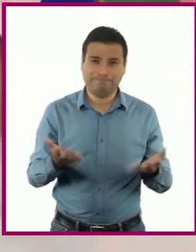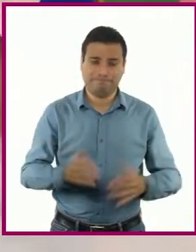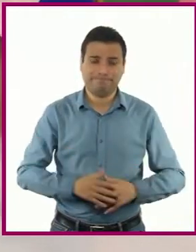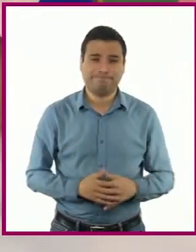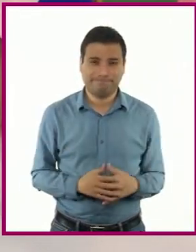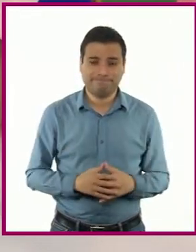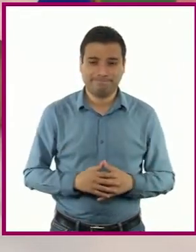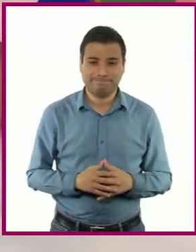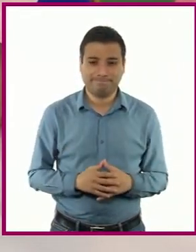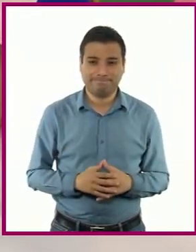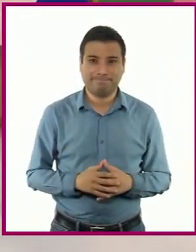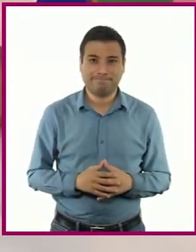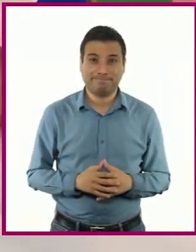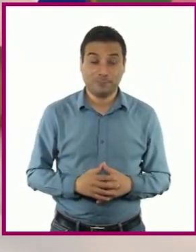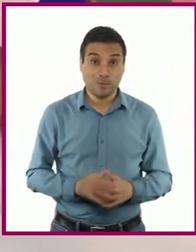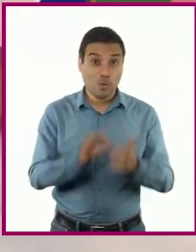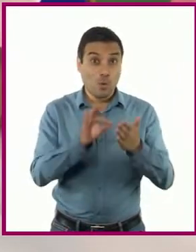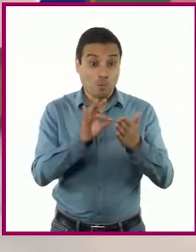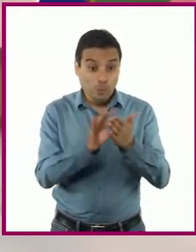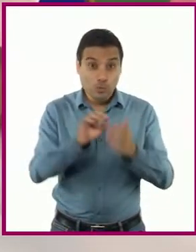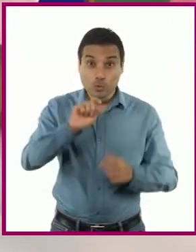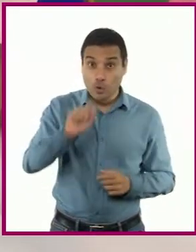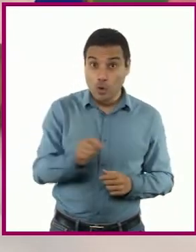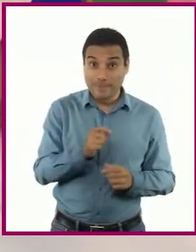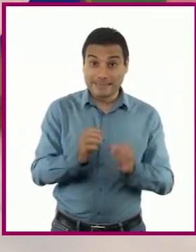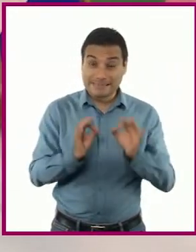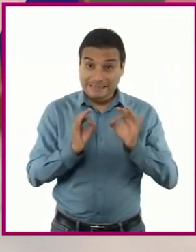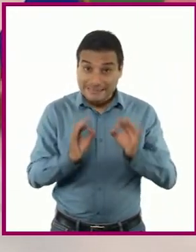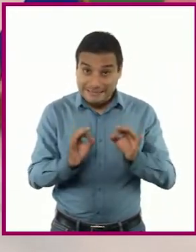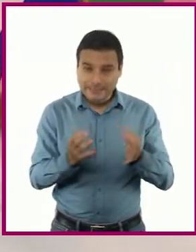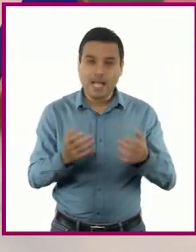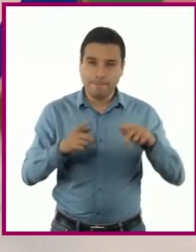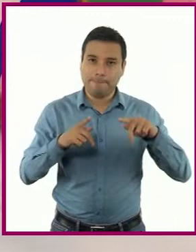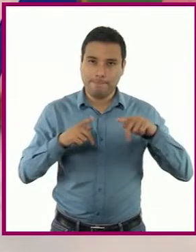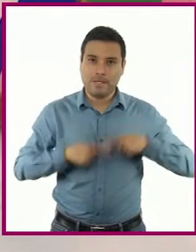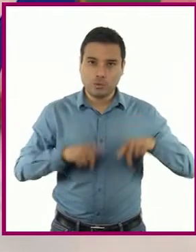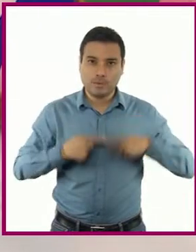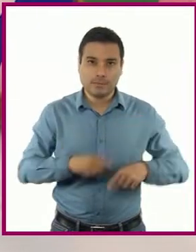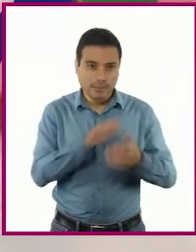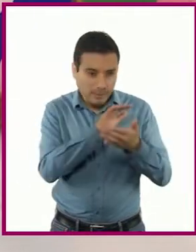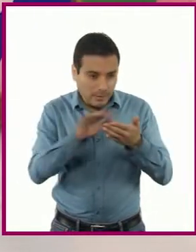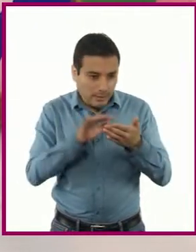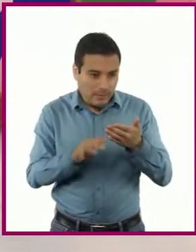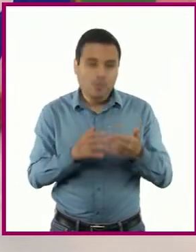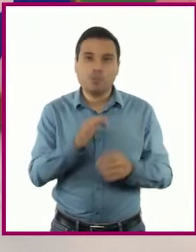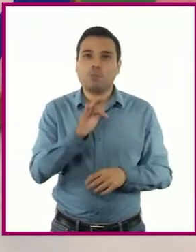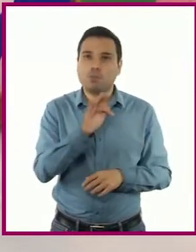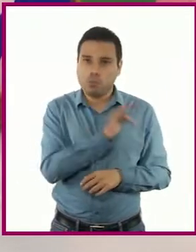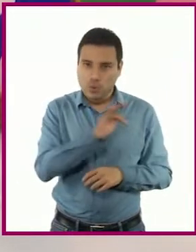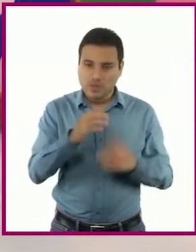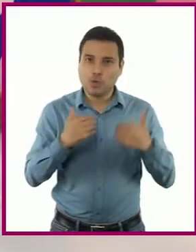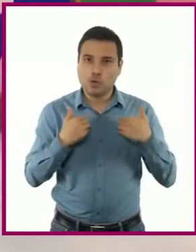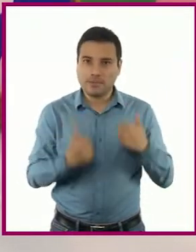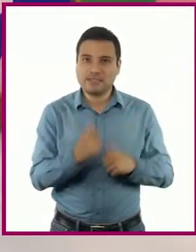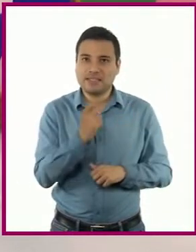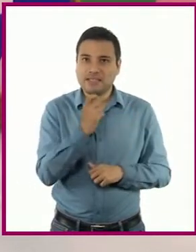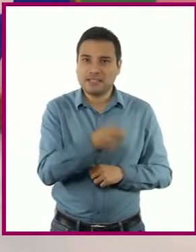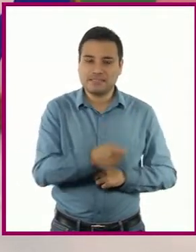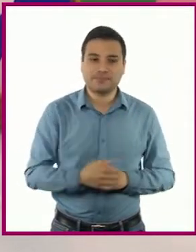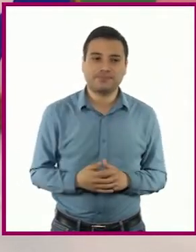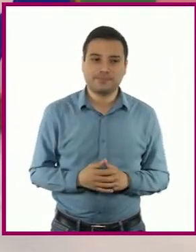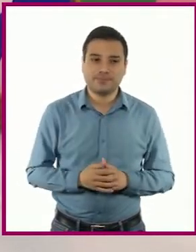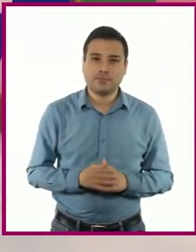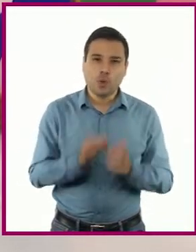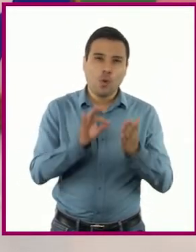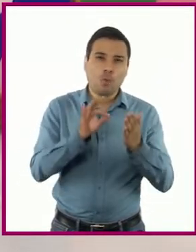oral. Gracias a la puntuación logramos captar la intención original del escritor. El uso de los signos de